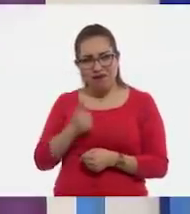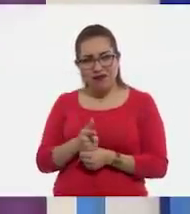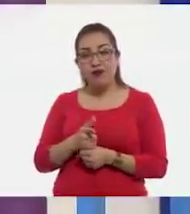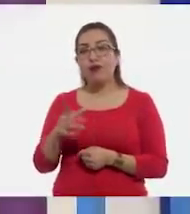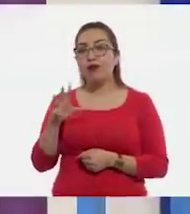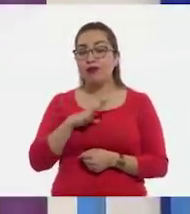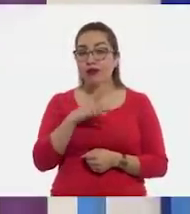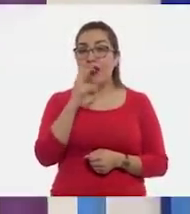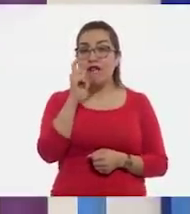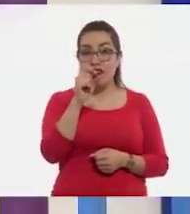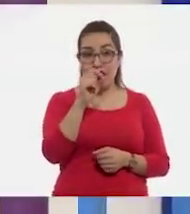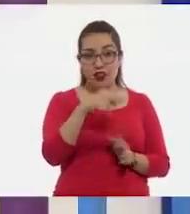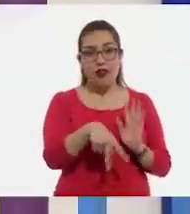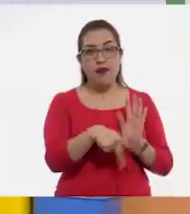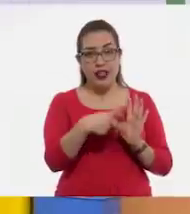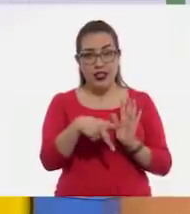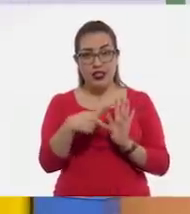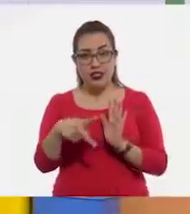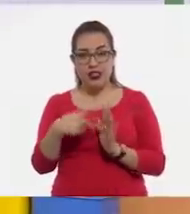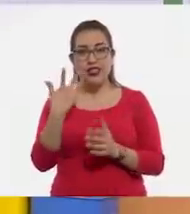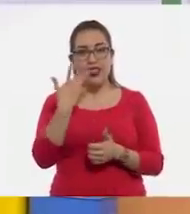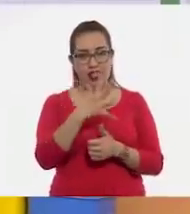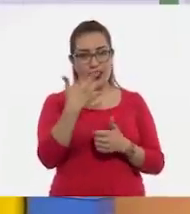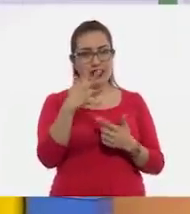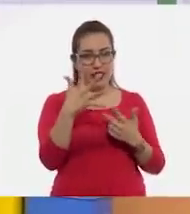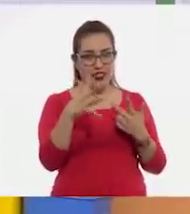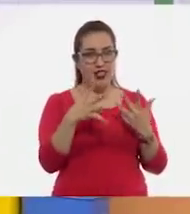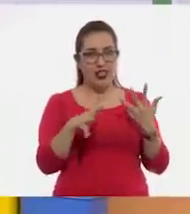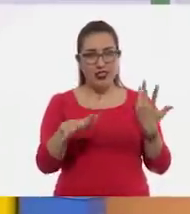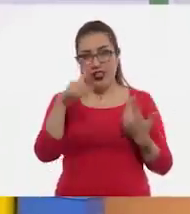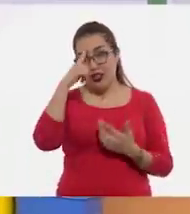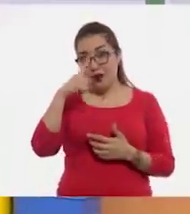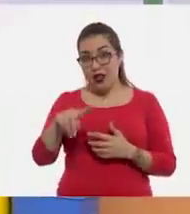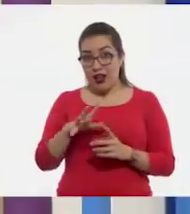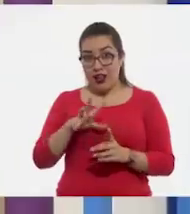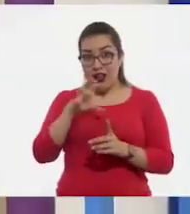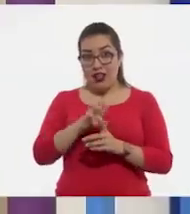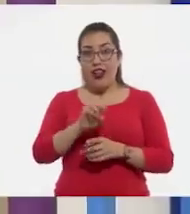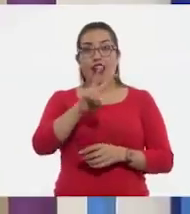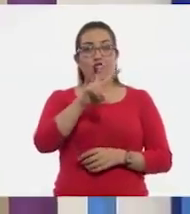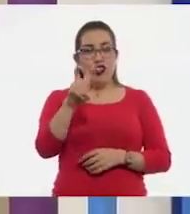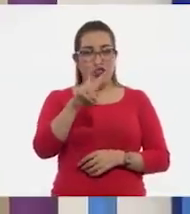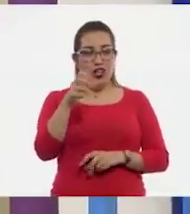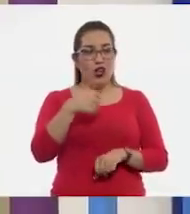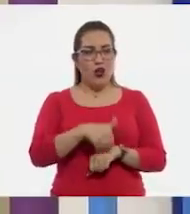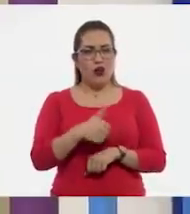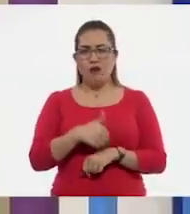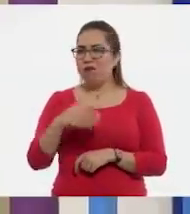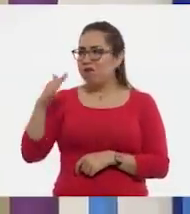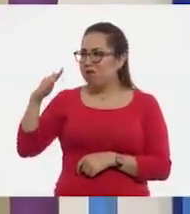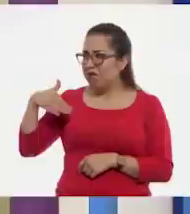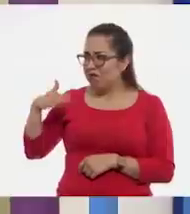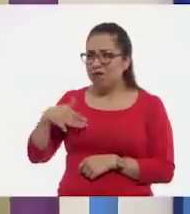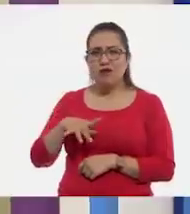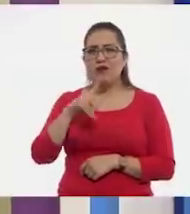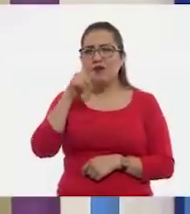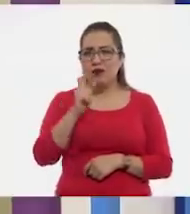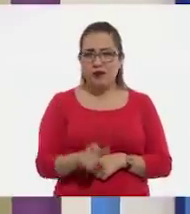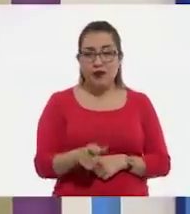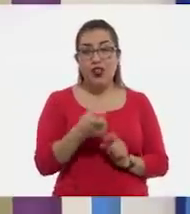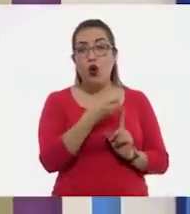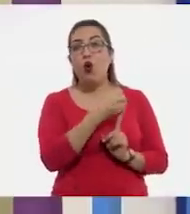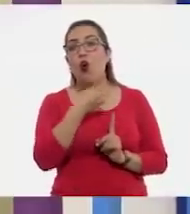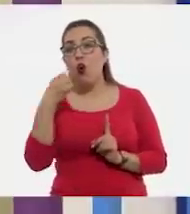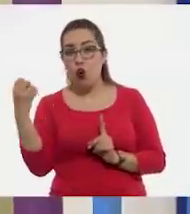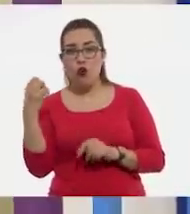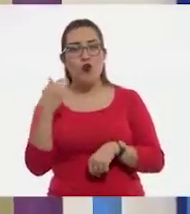veces el 10 para llegar al número 200. Cierto. O dos centenas. Lo que estamos haciendo, niñas y niños, es construir sucesiones. Por